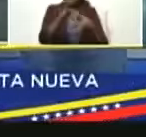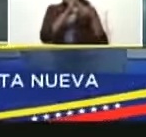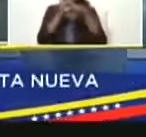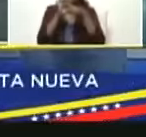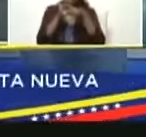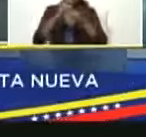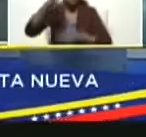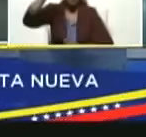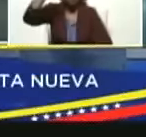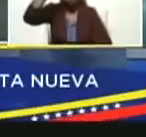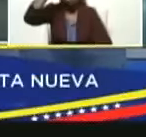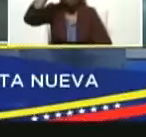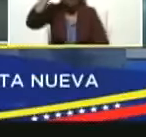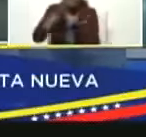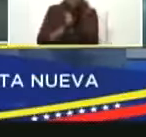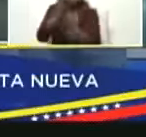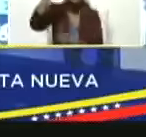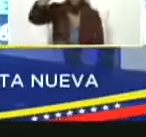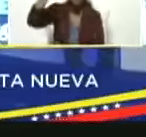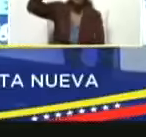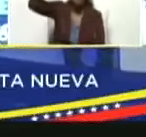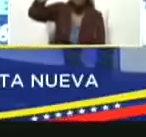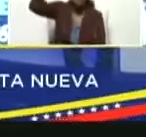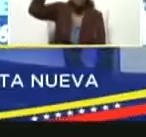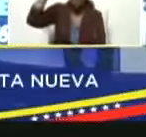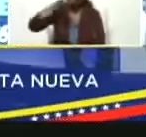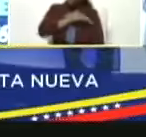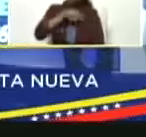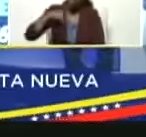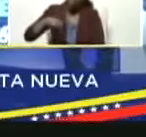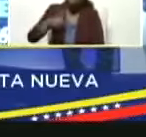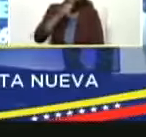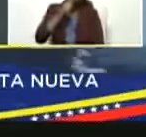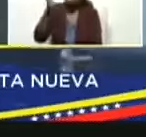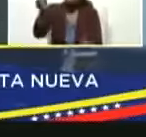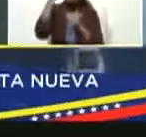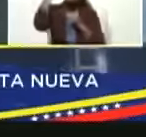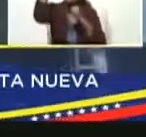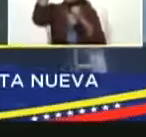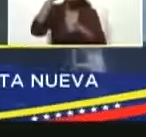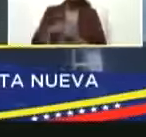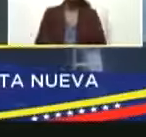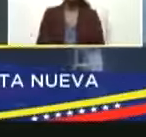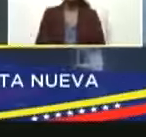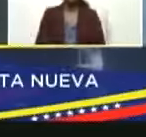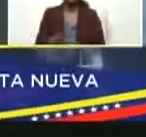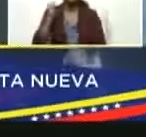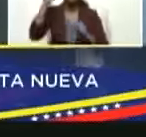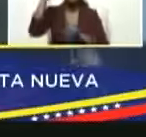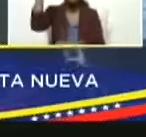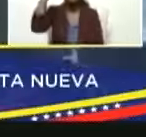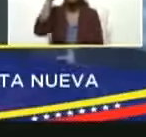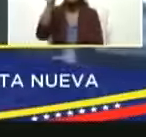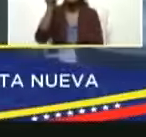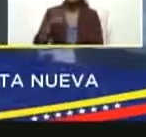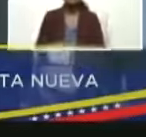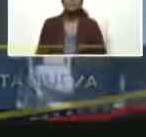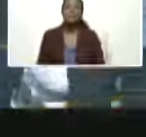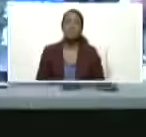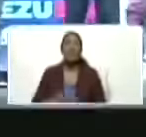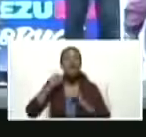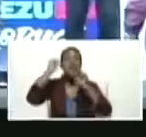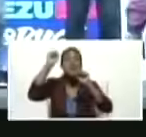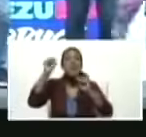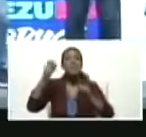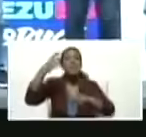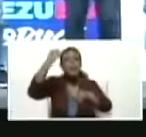con la razón y con la fe, nosotros venceremos. ¡Que viva la patria! ¡Que viva